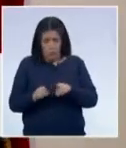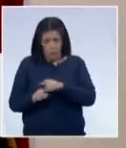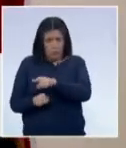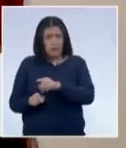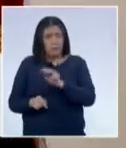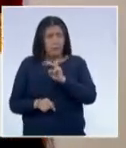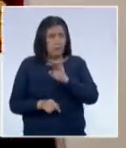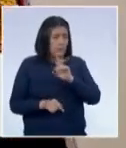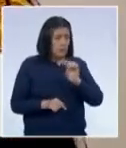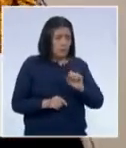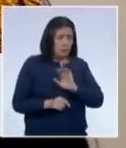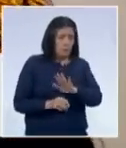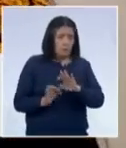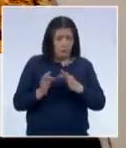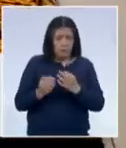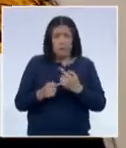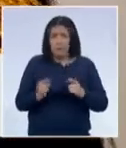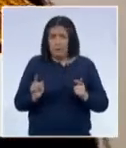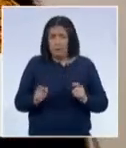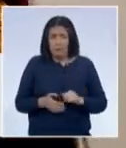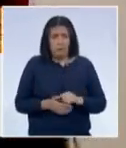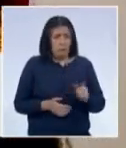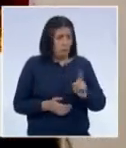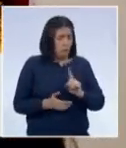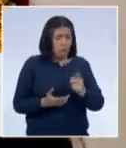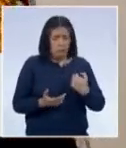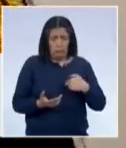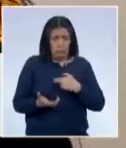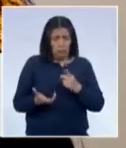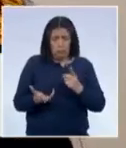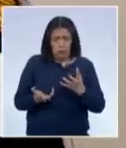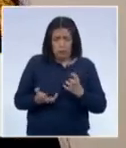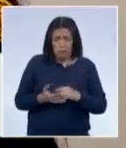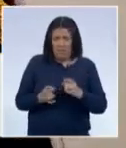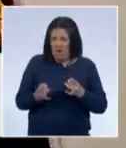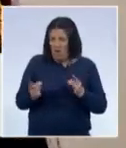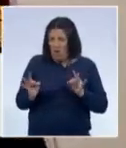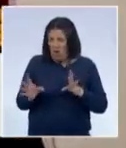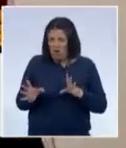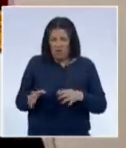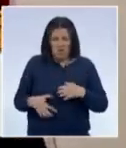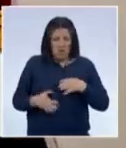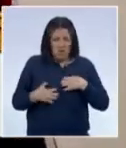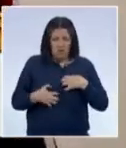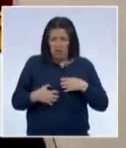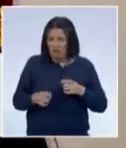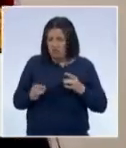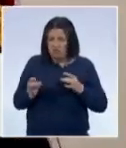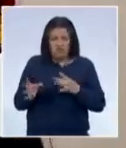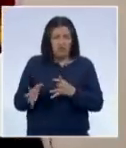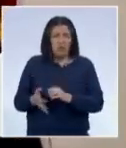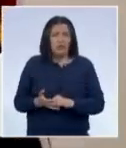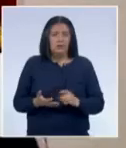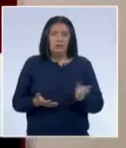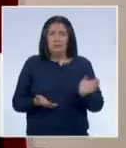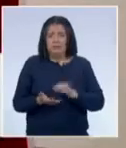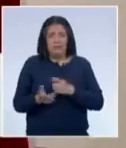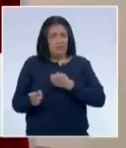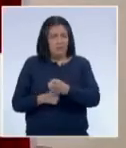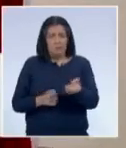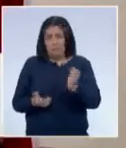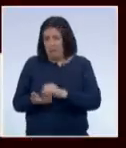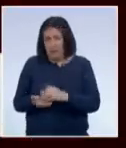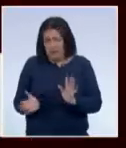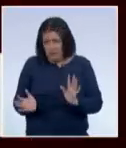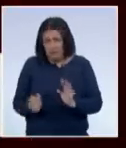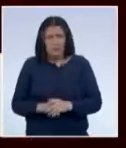familia pero lo que lo que no queremos es que el odio y el resentimiento hagan más daño al que